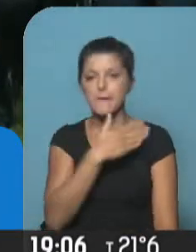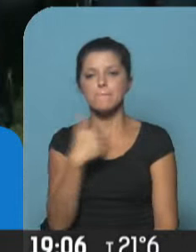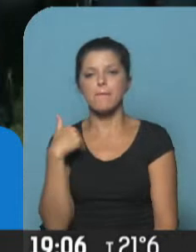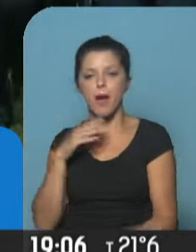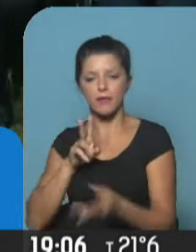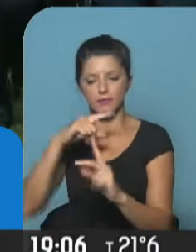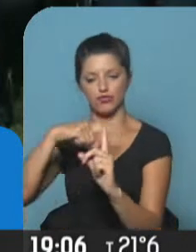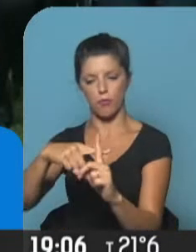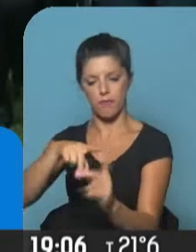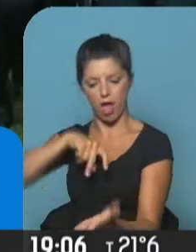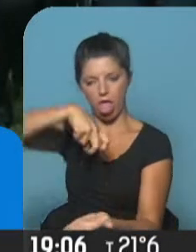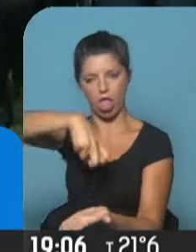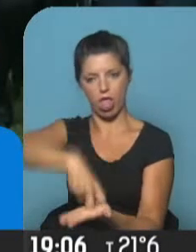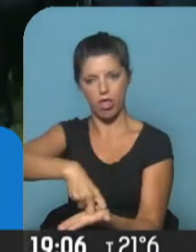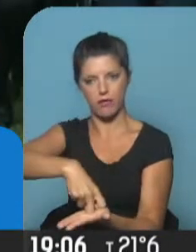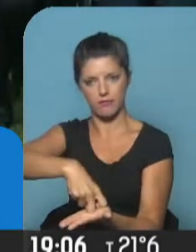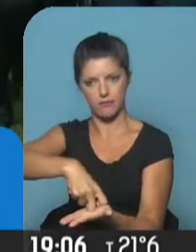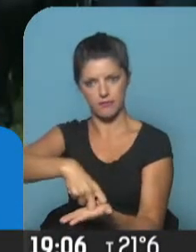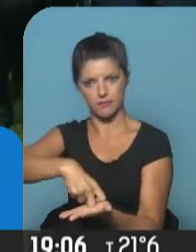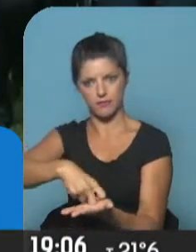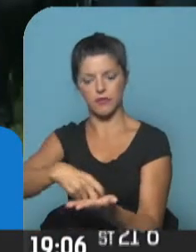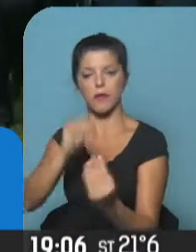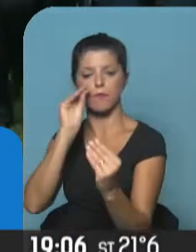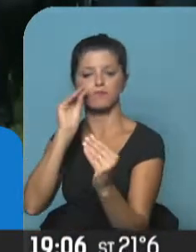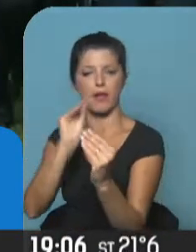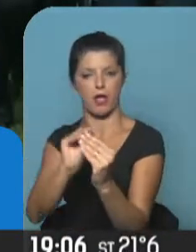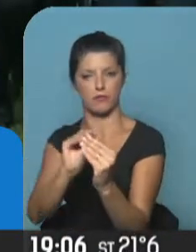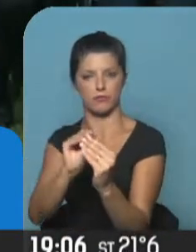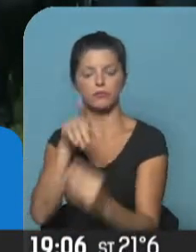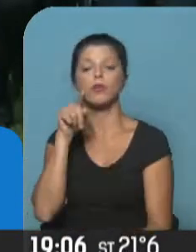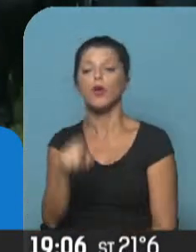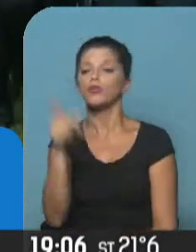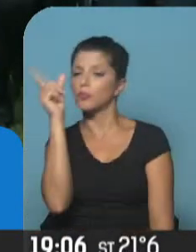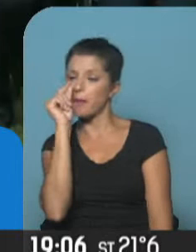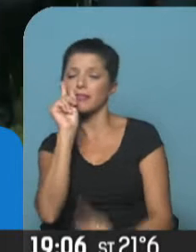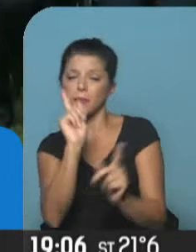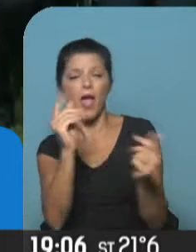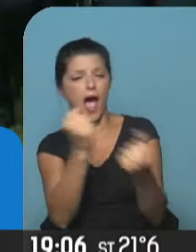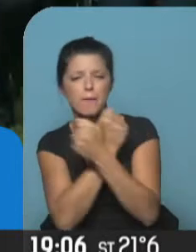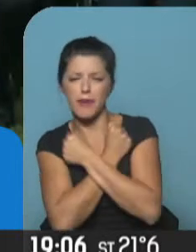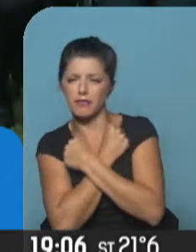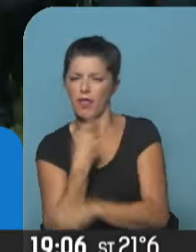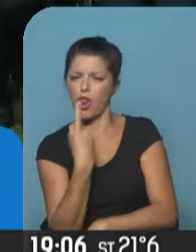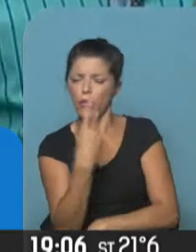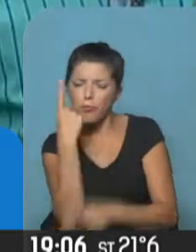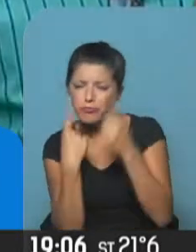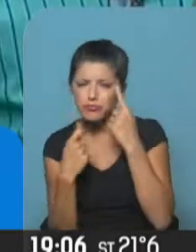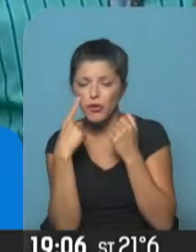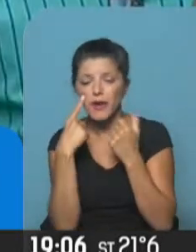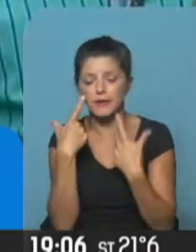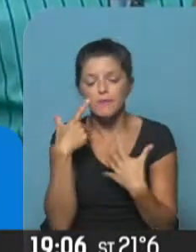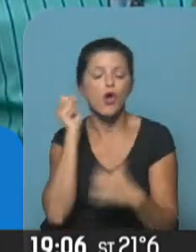arrodilla y besa la cruz de su hijo. Su papá, se abrazan, lloran y dicen: lo